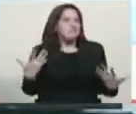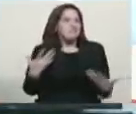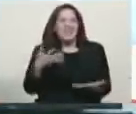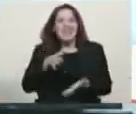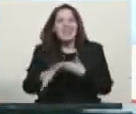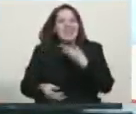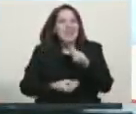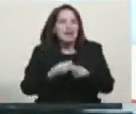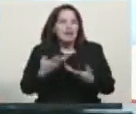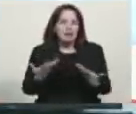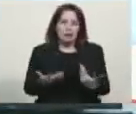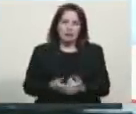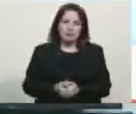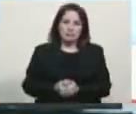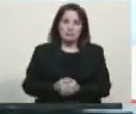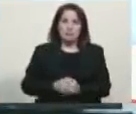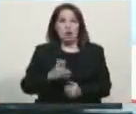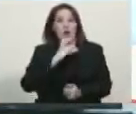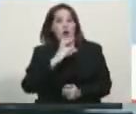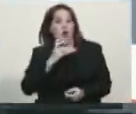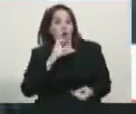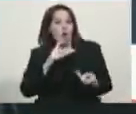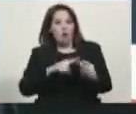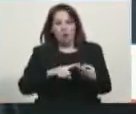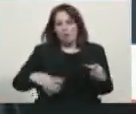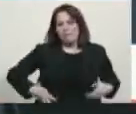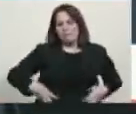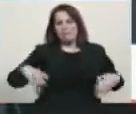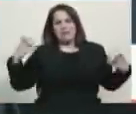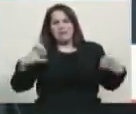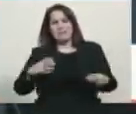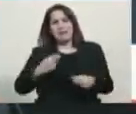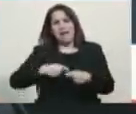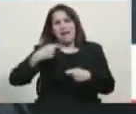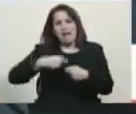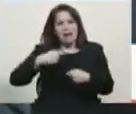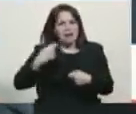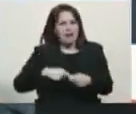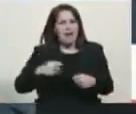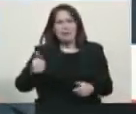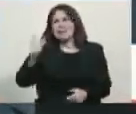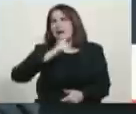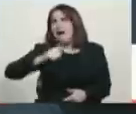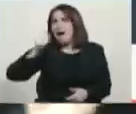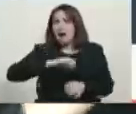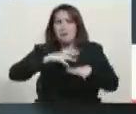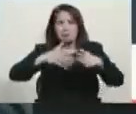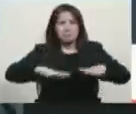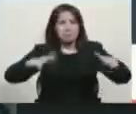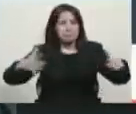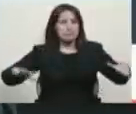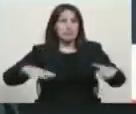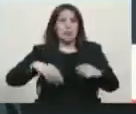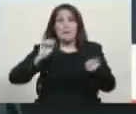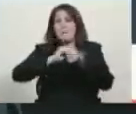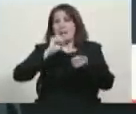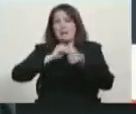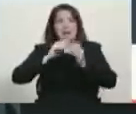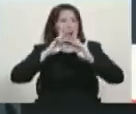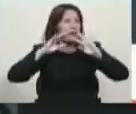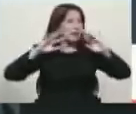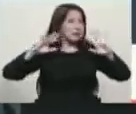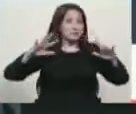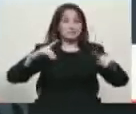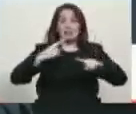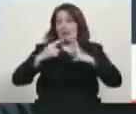Por la riqueza, el oro, el gas, las aguas, los minerales estratégicos. Es la verdad.